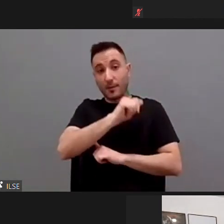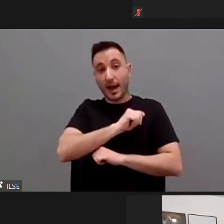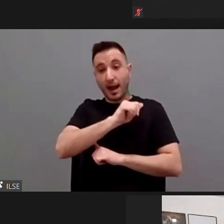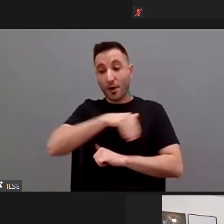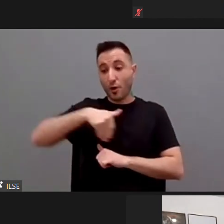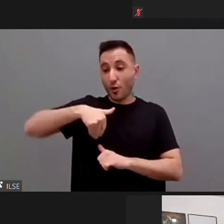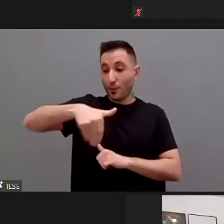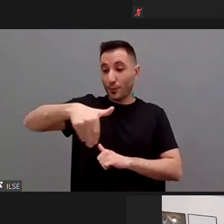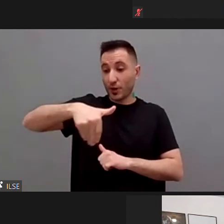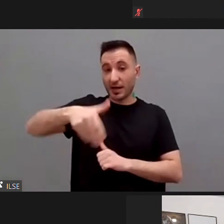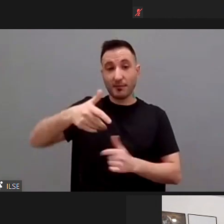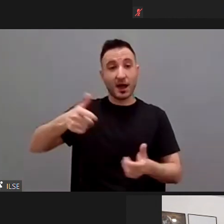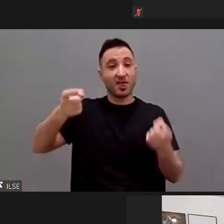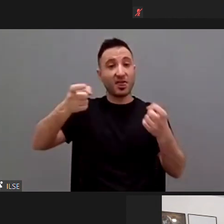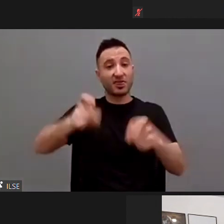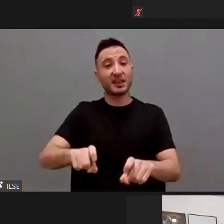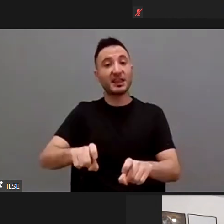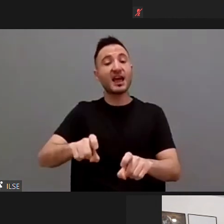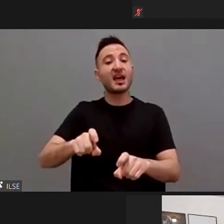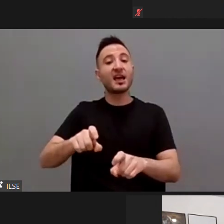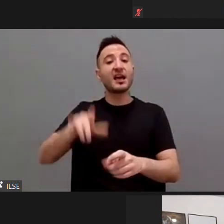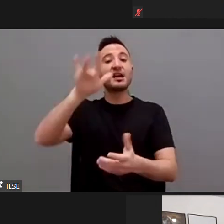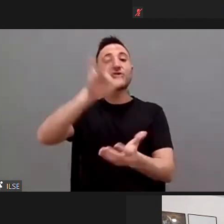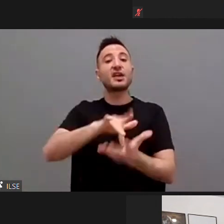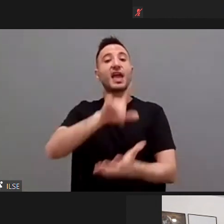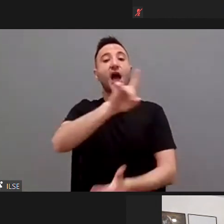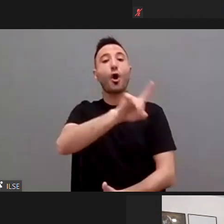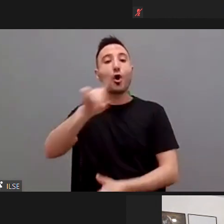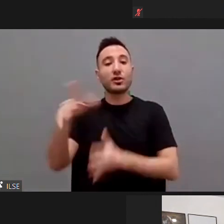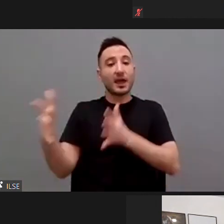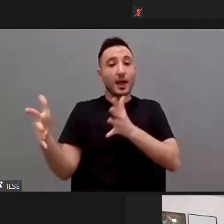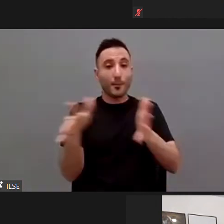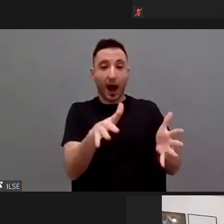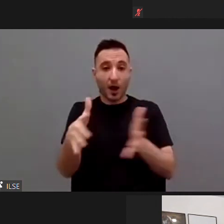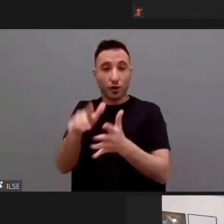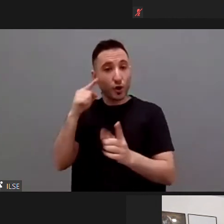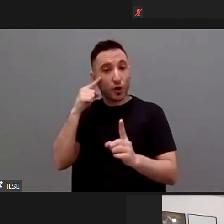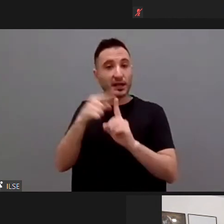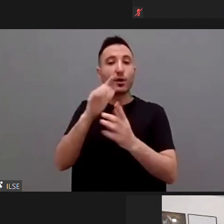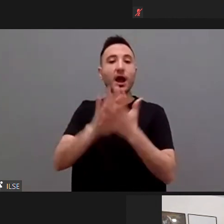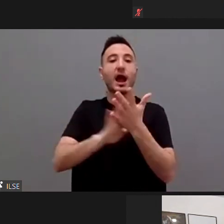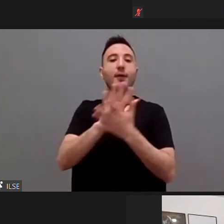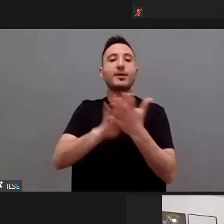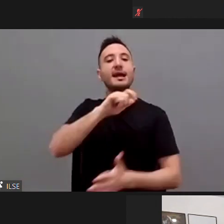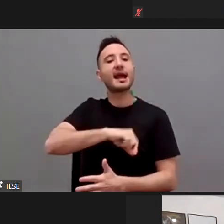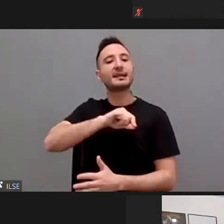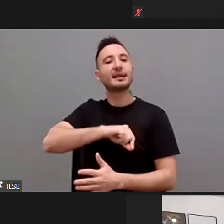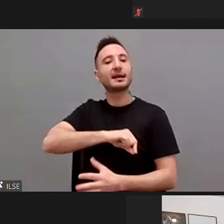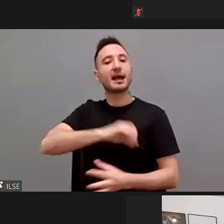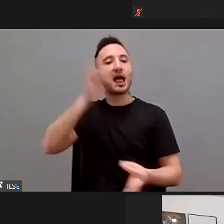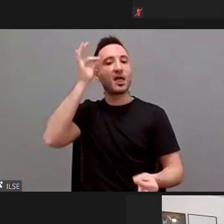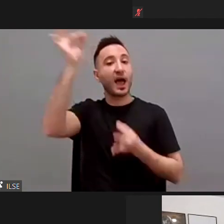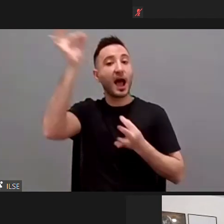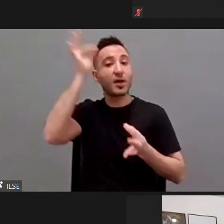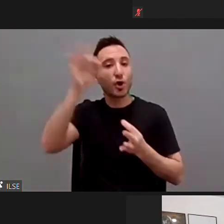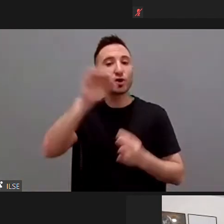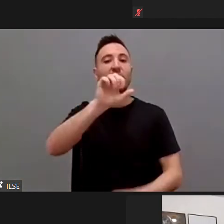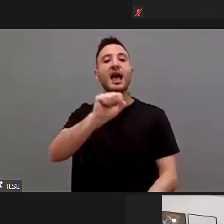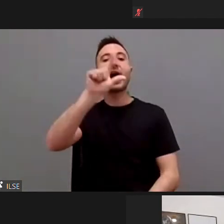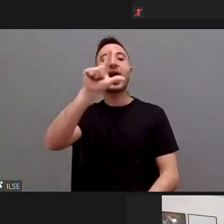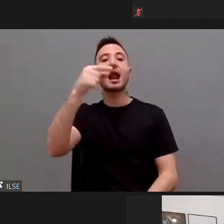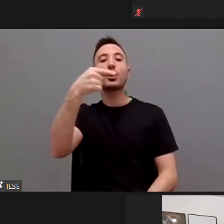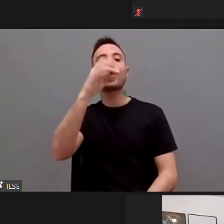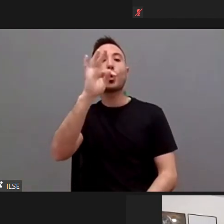el próximo desayuno, que en este caso será el 11 de marzo, para hablar sobre la ética de los datos, algoritmos inclusivos.